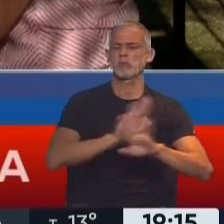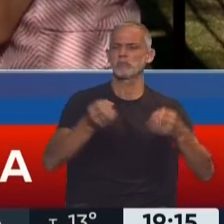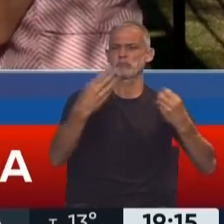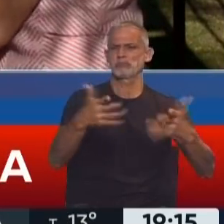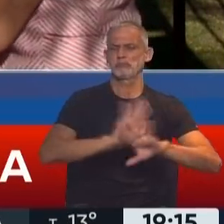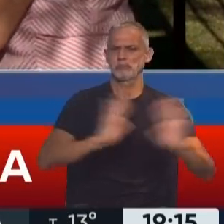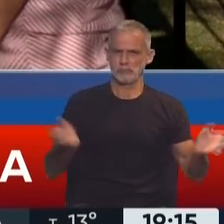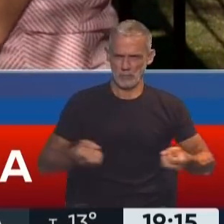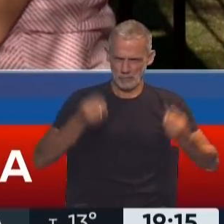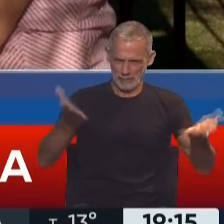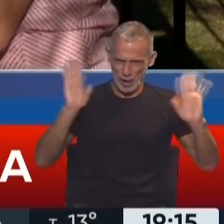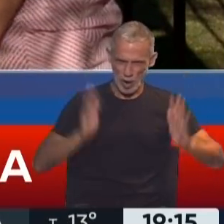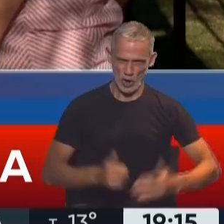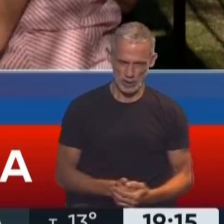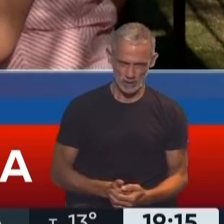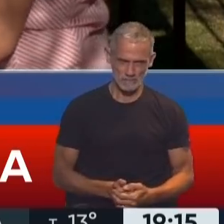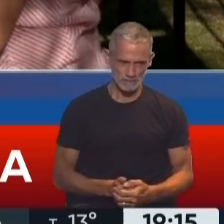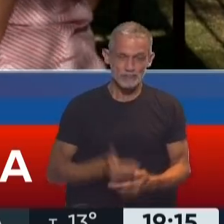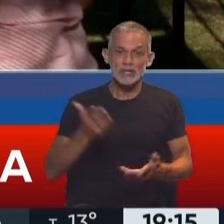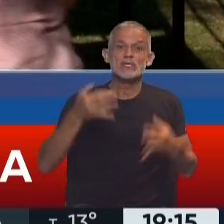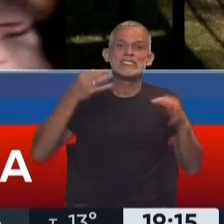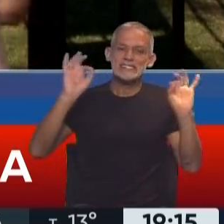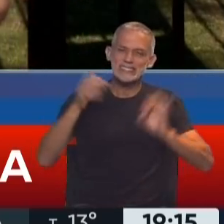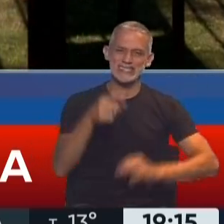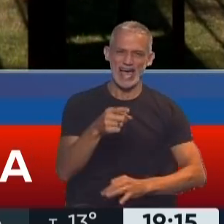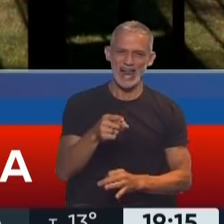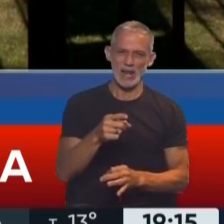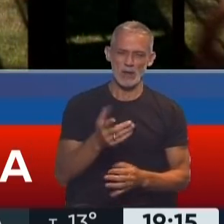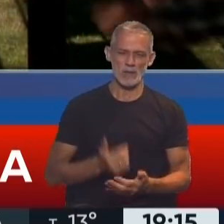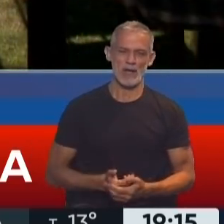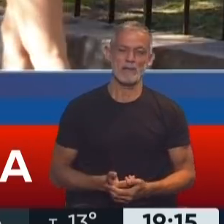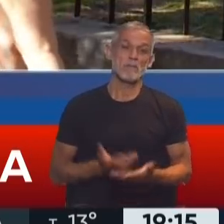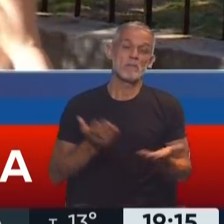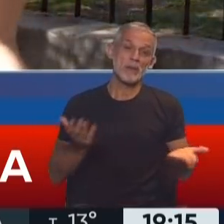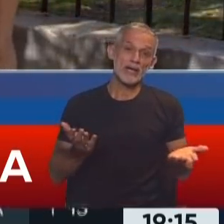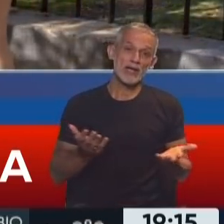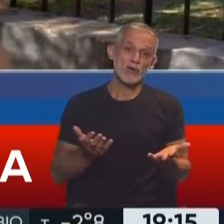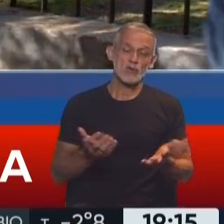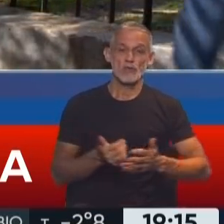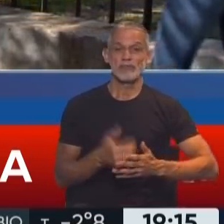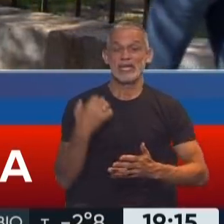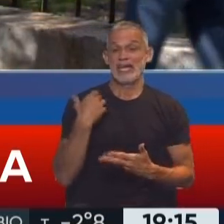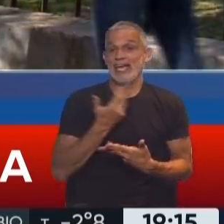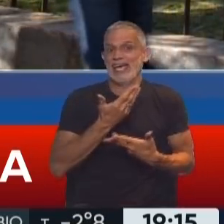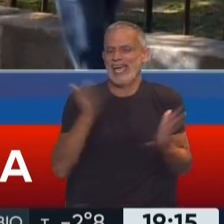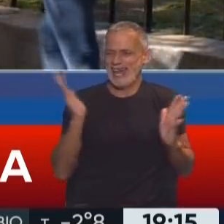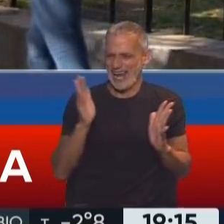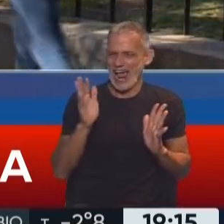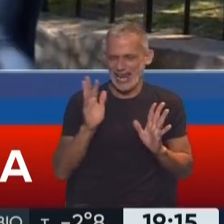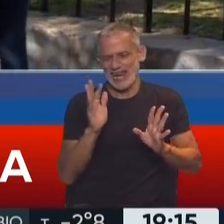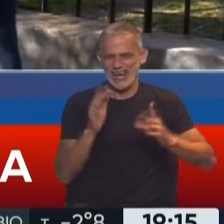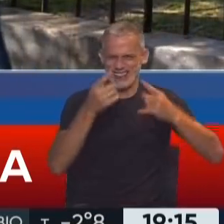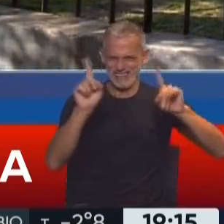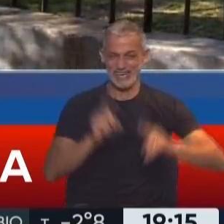adelante. O sea, han sobrevivido al virus. Pero en general la norma es otra. Complicado, ¿no?